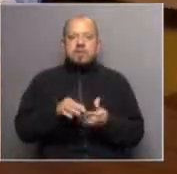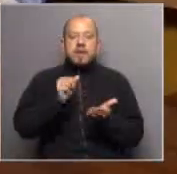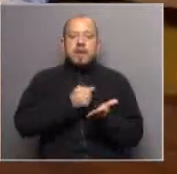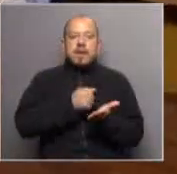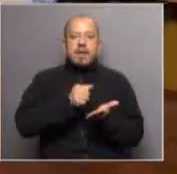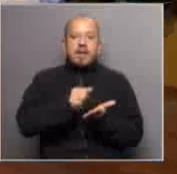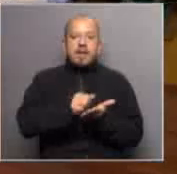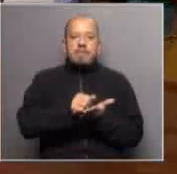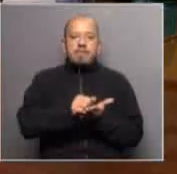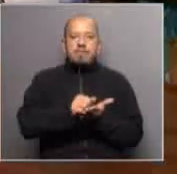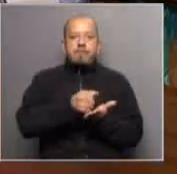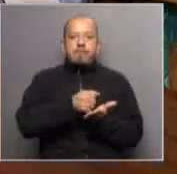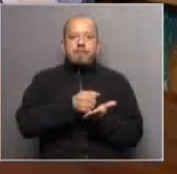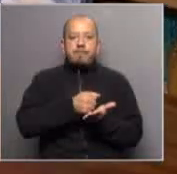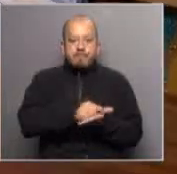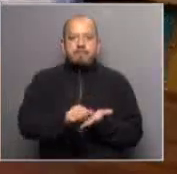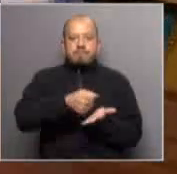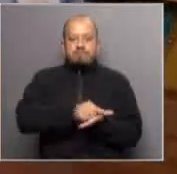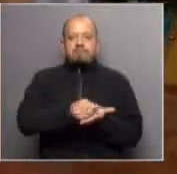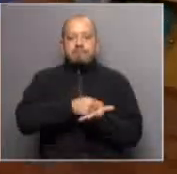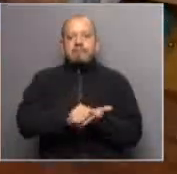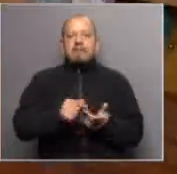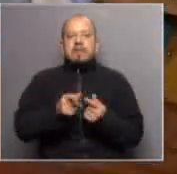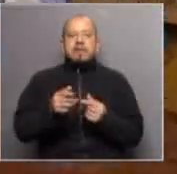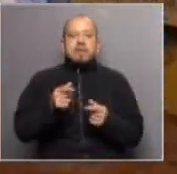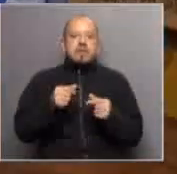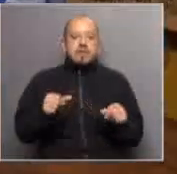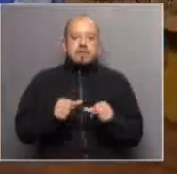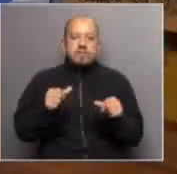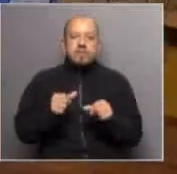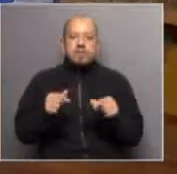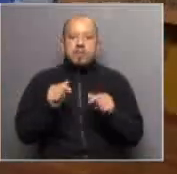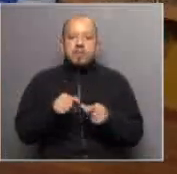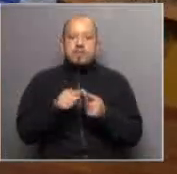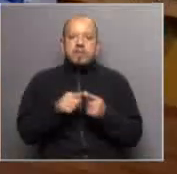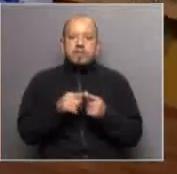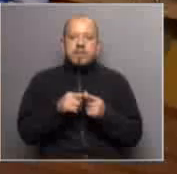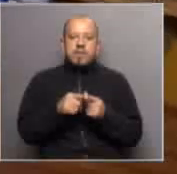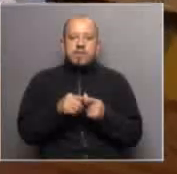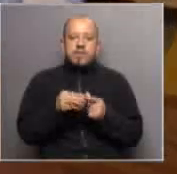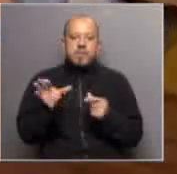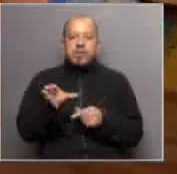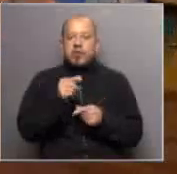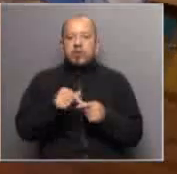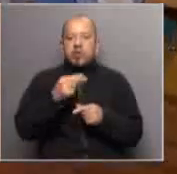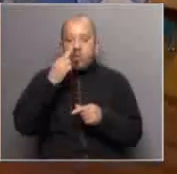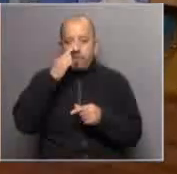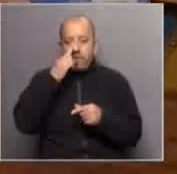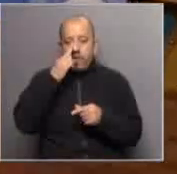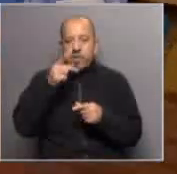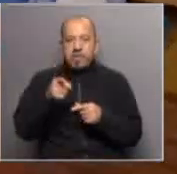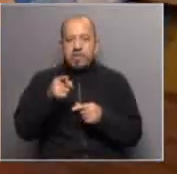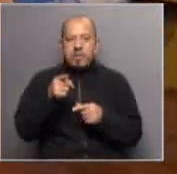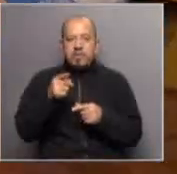que también la gente le gusta muchísimo. Y bueno, y en realidad todo lo de la panadería sigue durante el